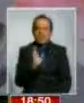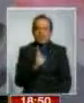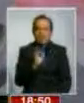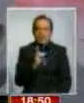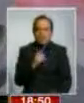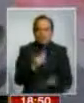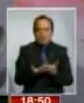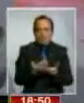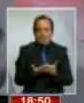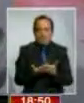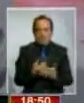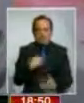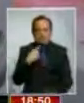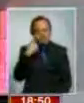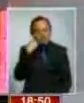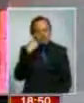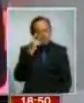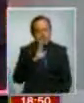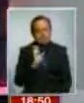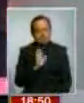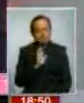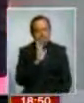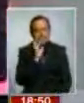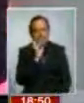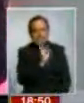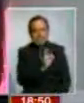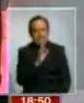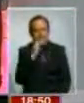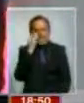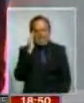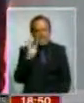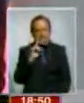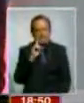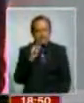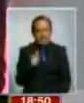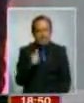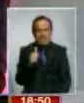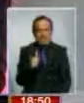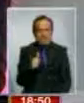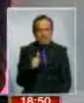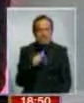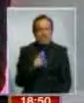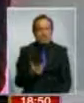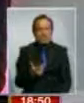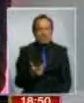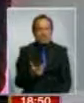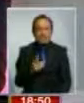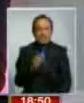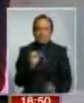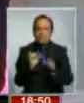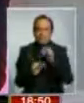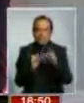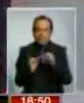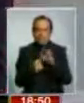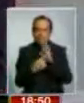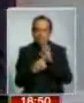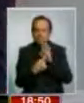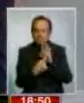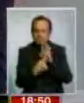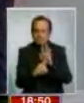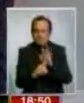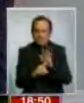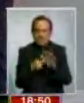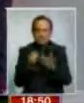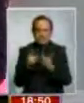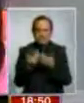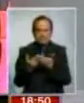pruebas, tengo tincadas nomás. Ya te digo, creo que hay un director artístico musical en esto, y poco a poco va a ir asomándose, va a salir